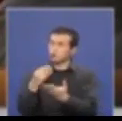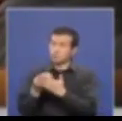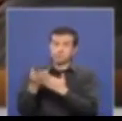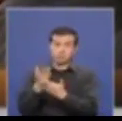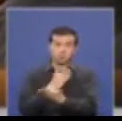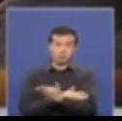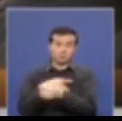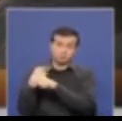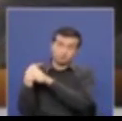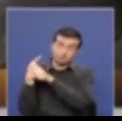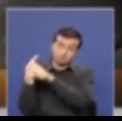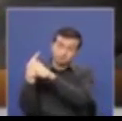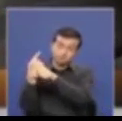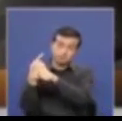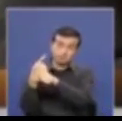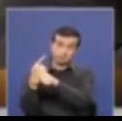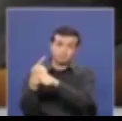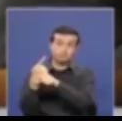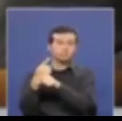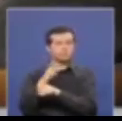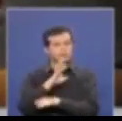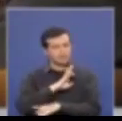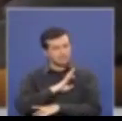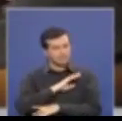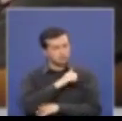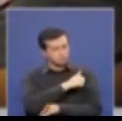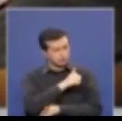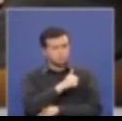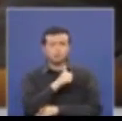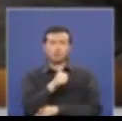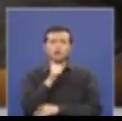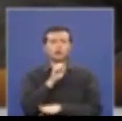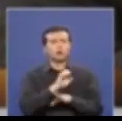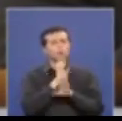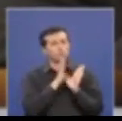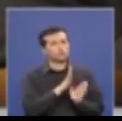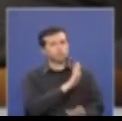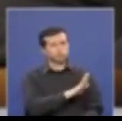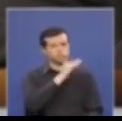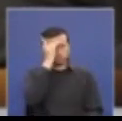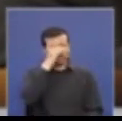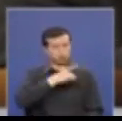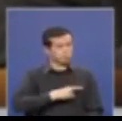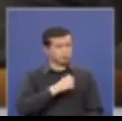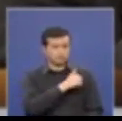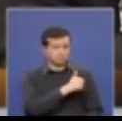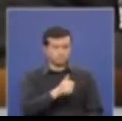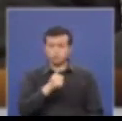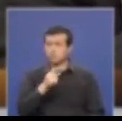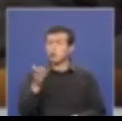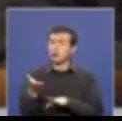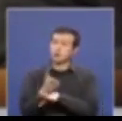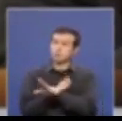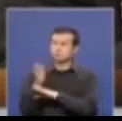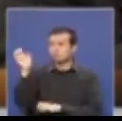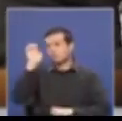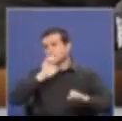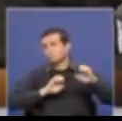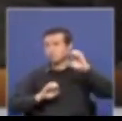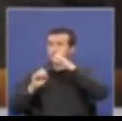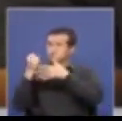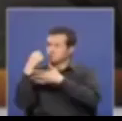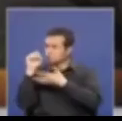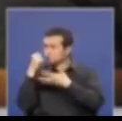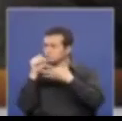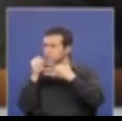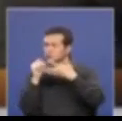momento los RUF, como usted dice, técnicos, compraron pilotos ecuatorianos para ser piloteados por ecuatorianos, con la misma